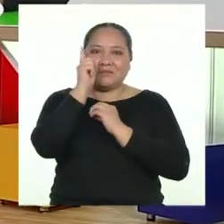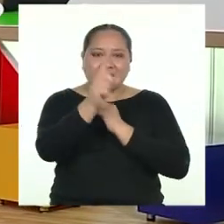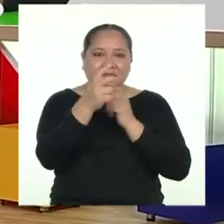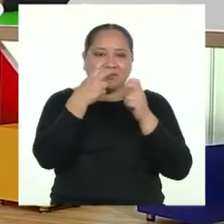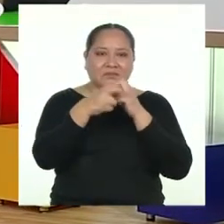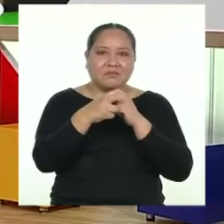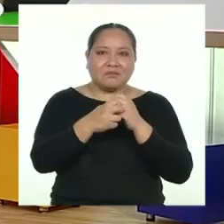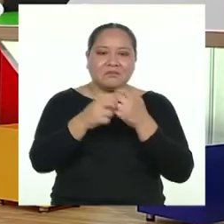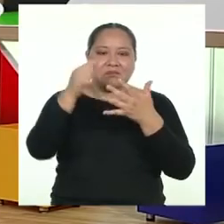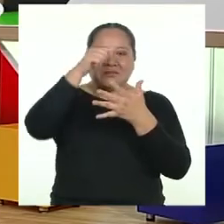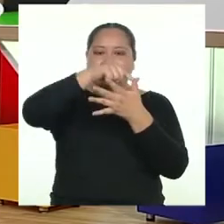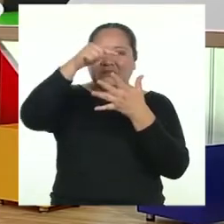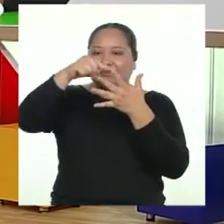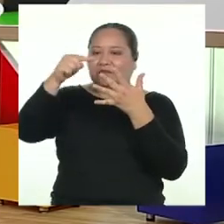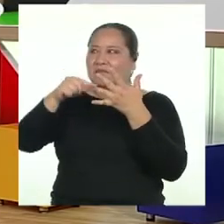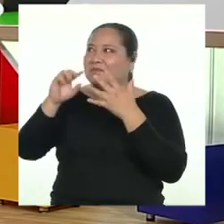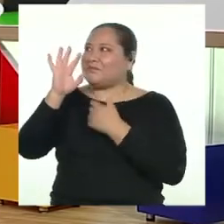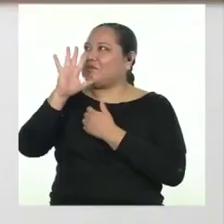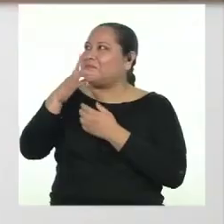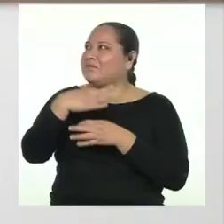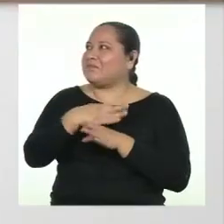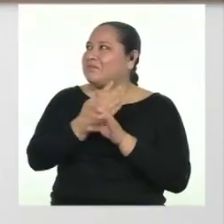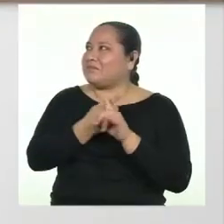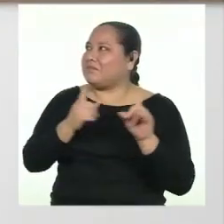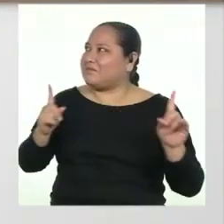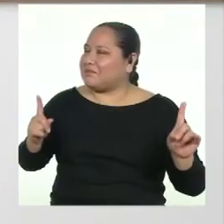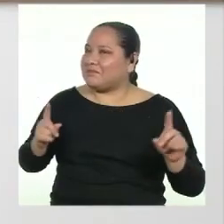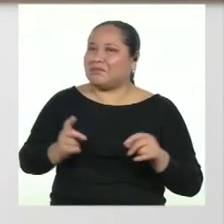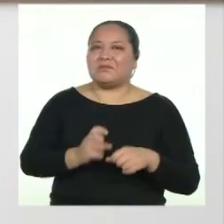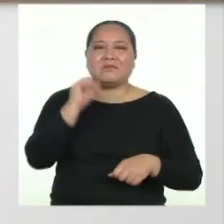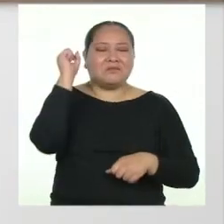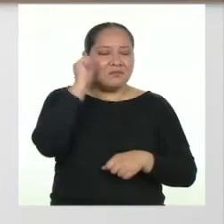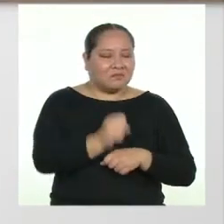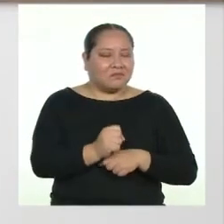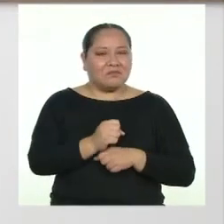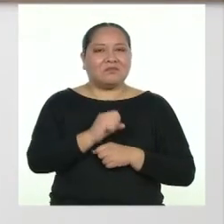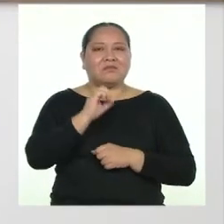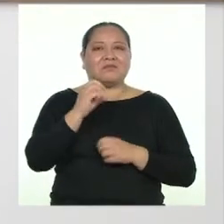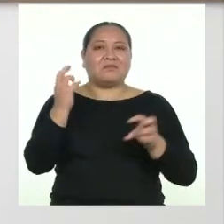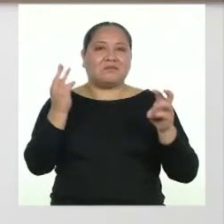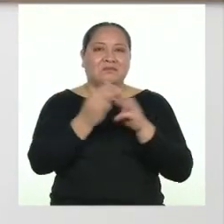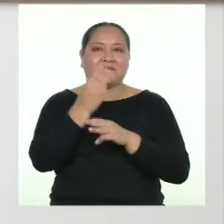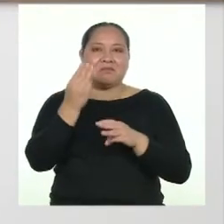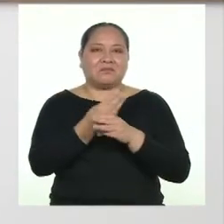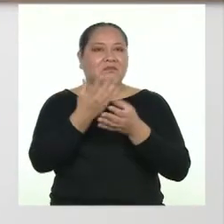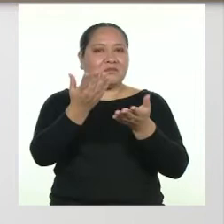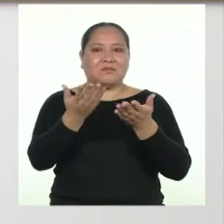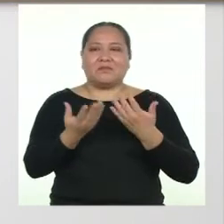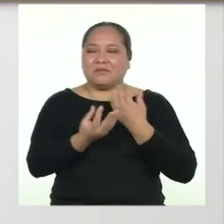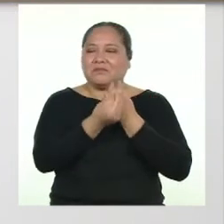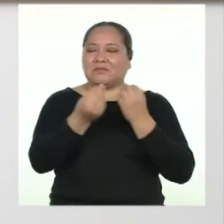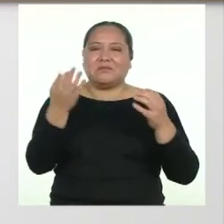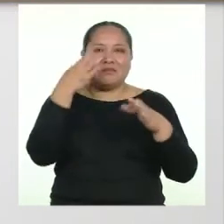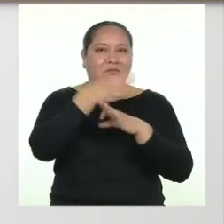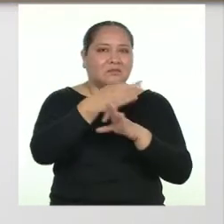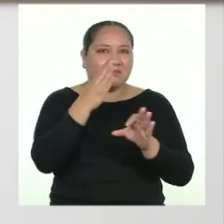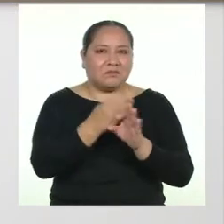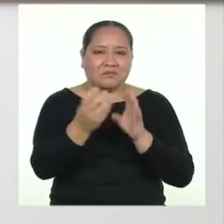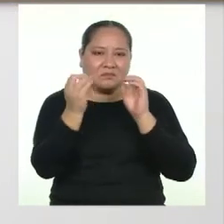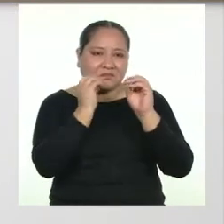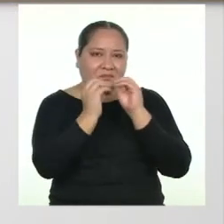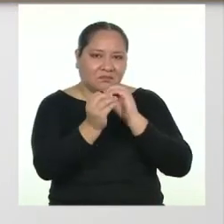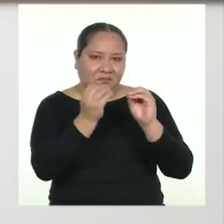situación de 5 maneras diferentes. Así es, Jonathan. La matemática nos da muchas alternativas